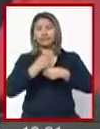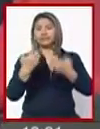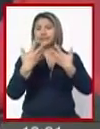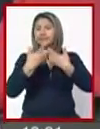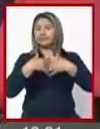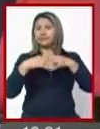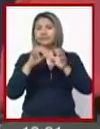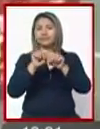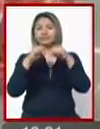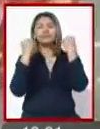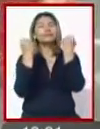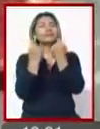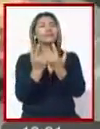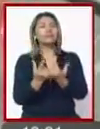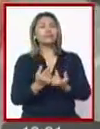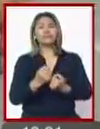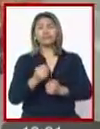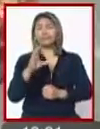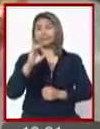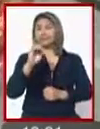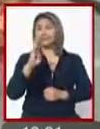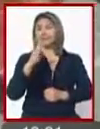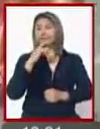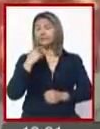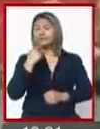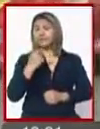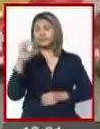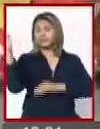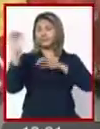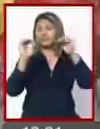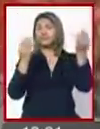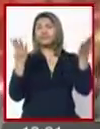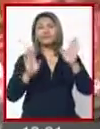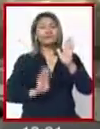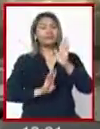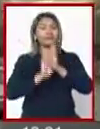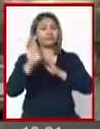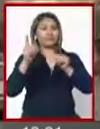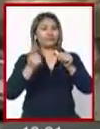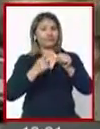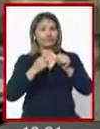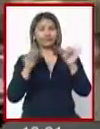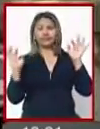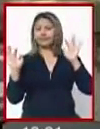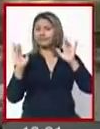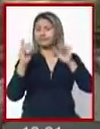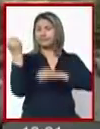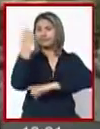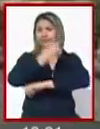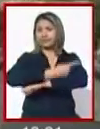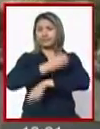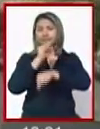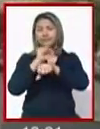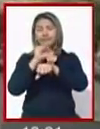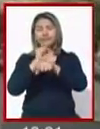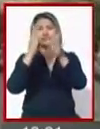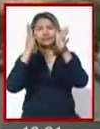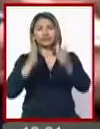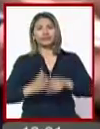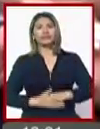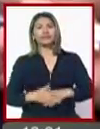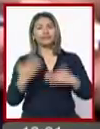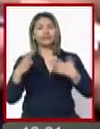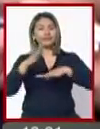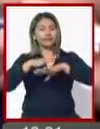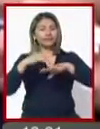empresas sociales, por lo que la Central Obrera Boliviana determinó que sea Oruro donde se lleven las principales concentraciones por el Día del Trabajador. Hay una